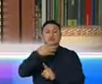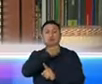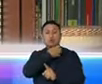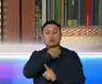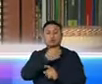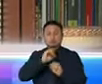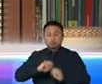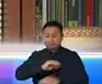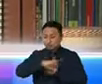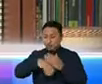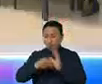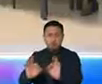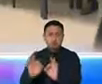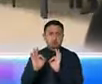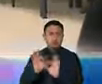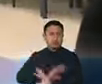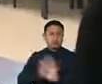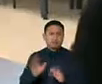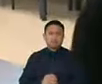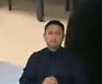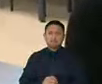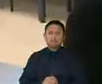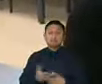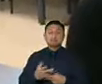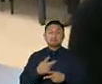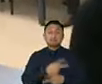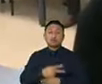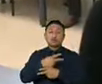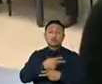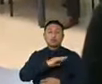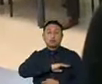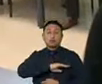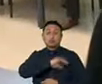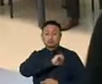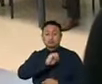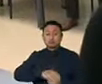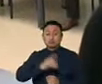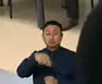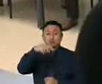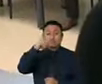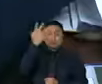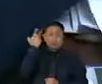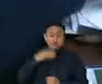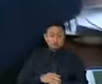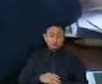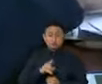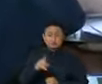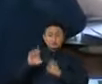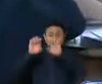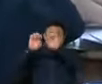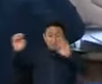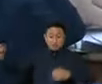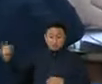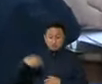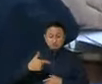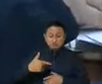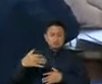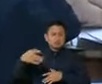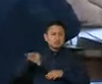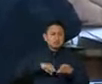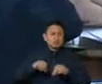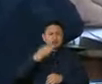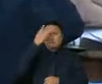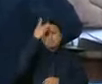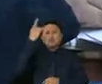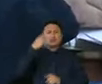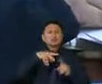en óptimas condiciones. El Consejo Metropolitano espera que en los próximos días Emaceo explique las razones por las que decidió alquilar